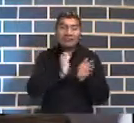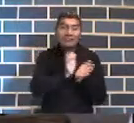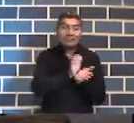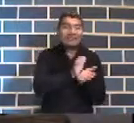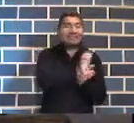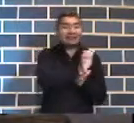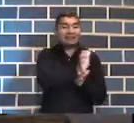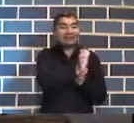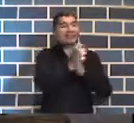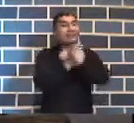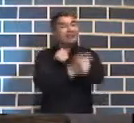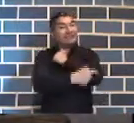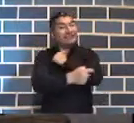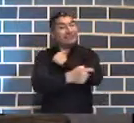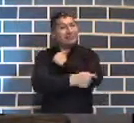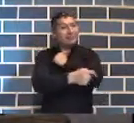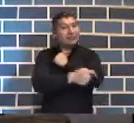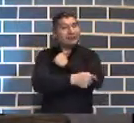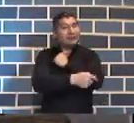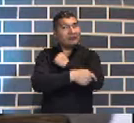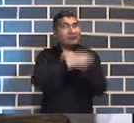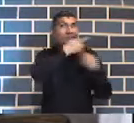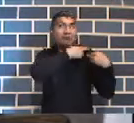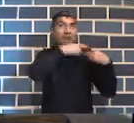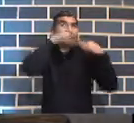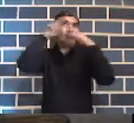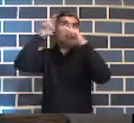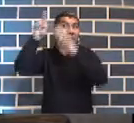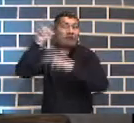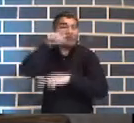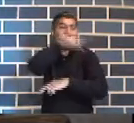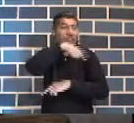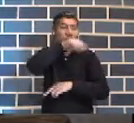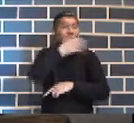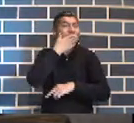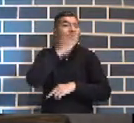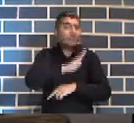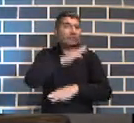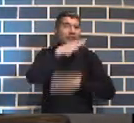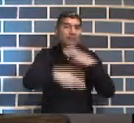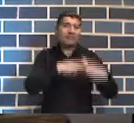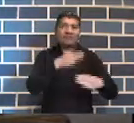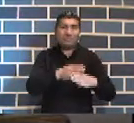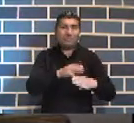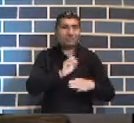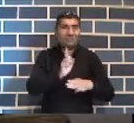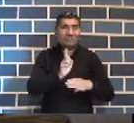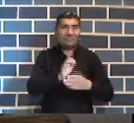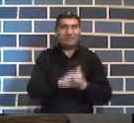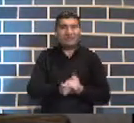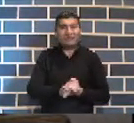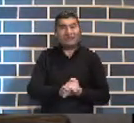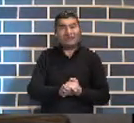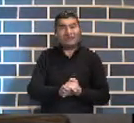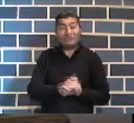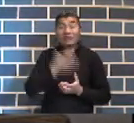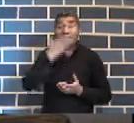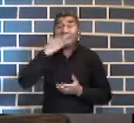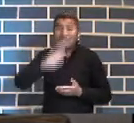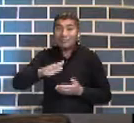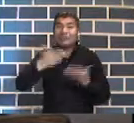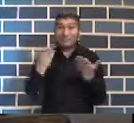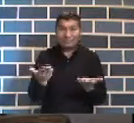de endosar adiós la responsabilidad de los manes que hay en el mundo el mal